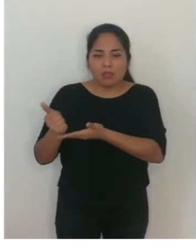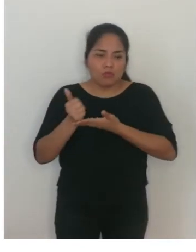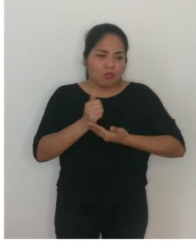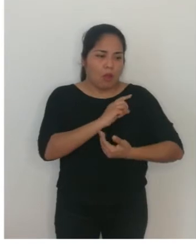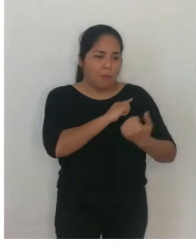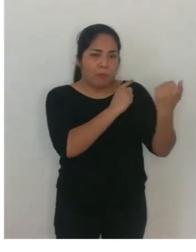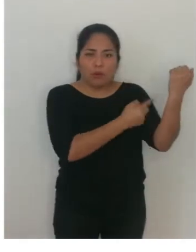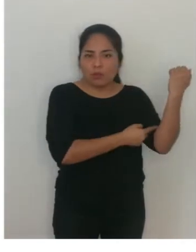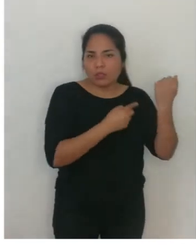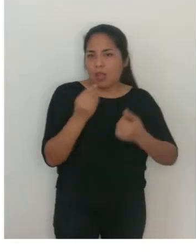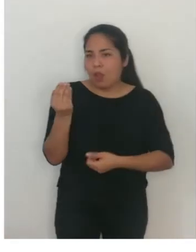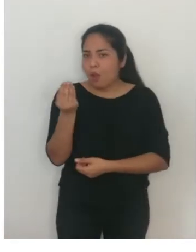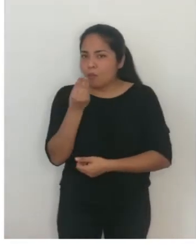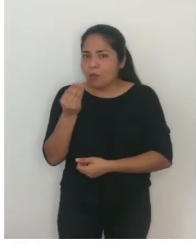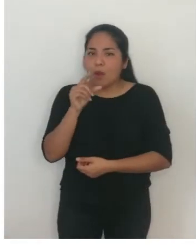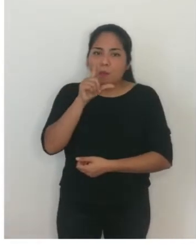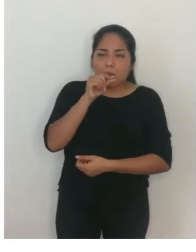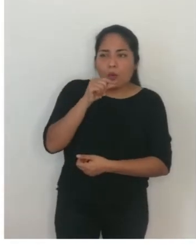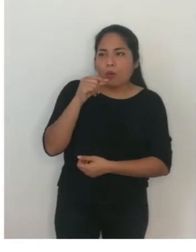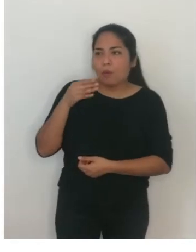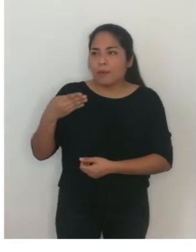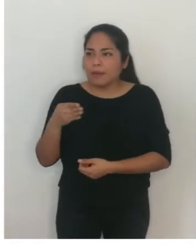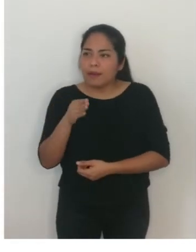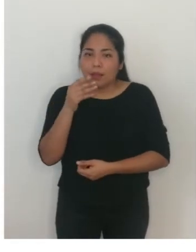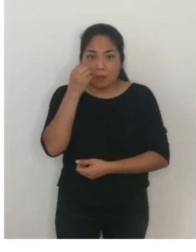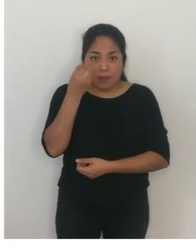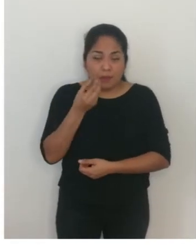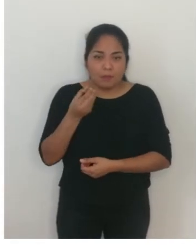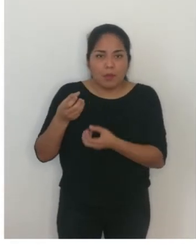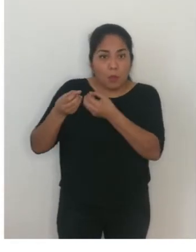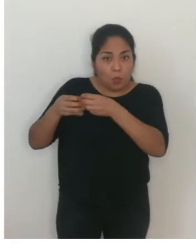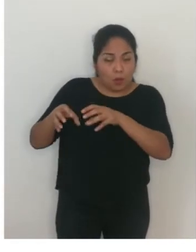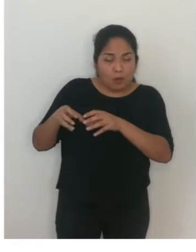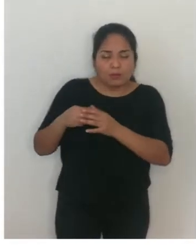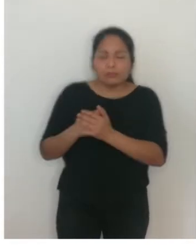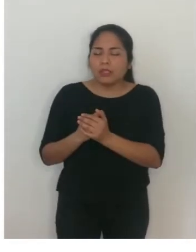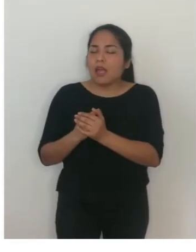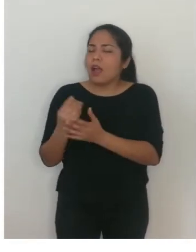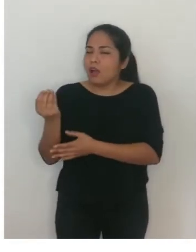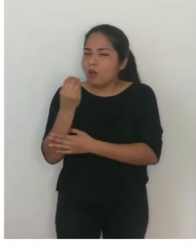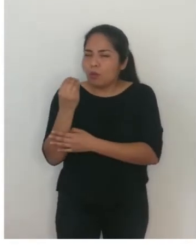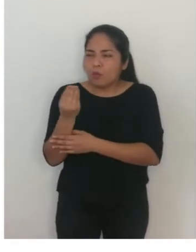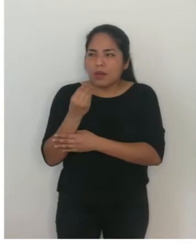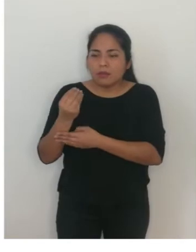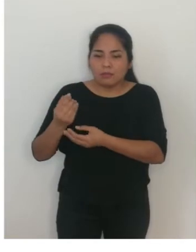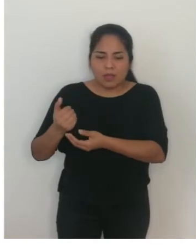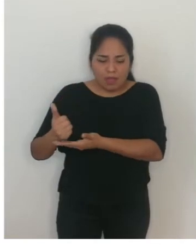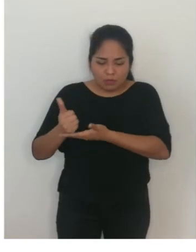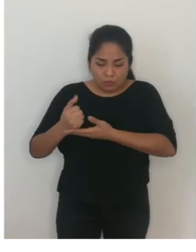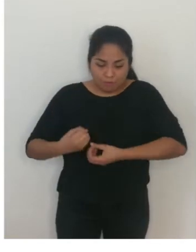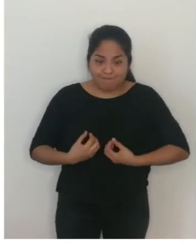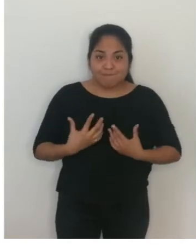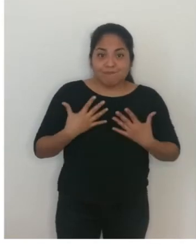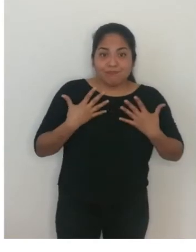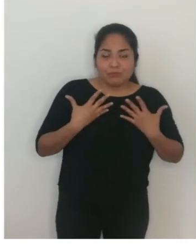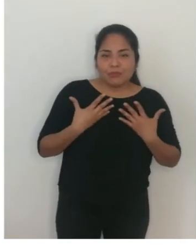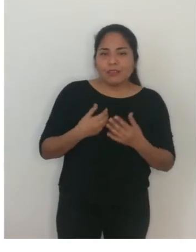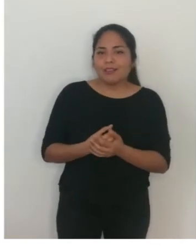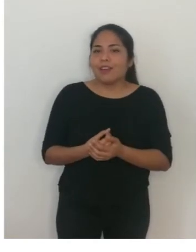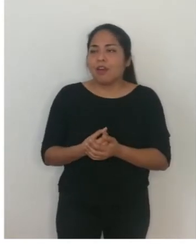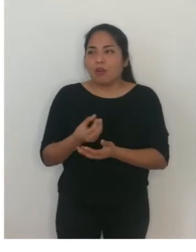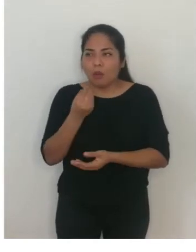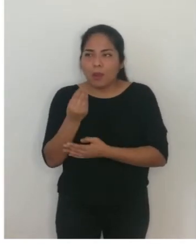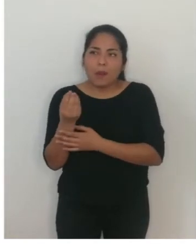proteínas como es el pollo el pescado la pavita el huevo también debemos incluir algo que nos brinde energía que son los carbohidratos